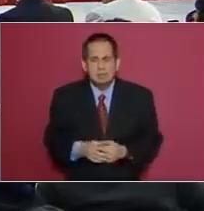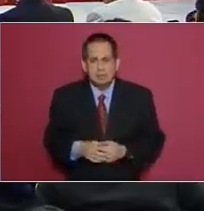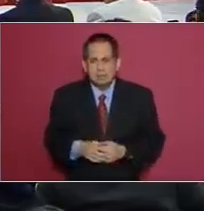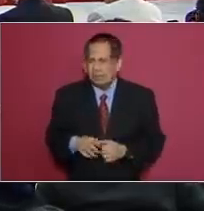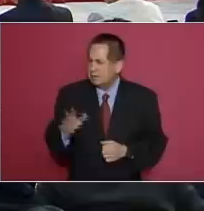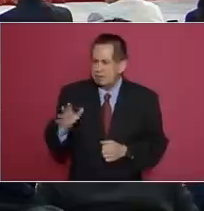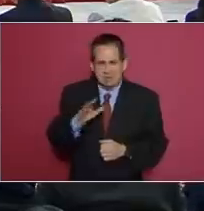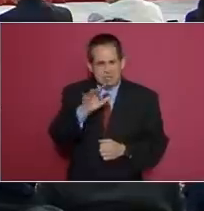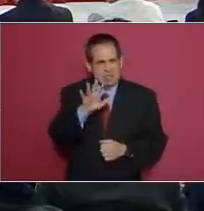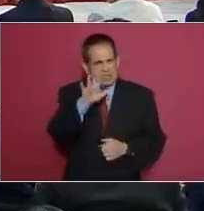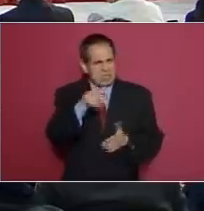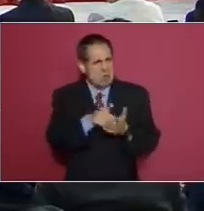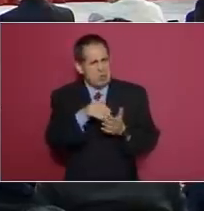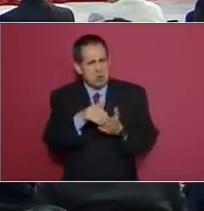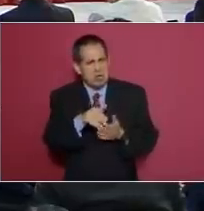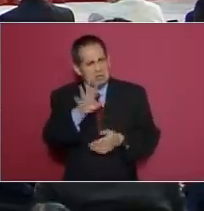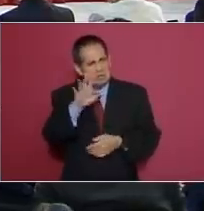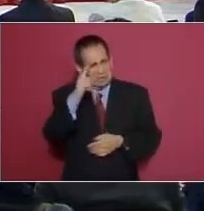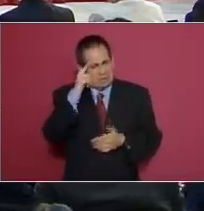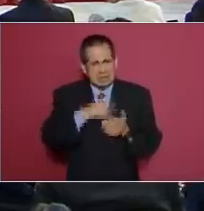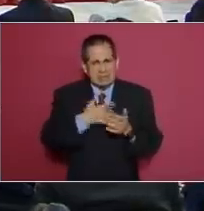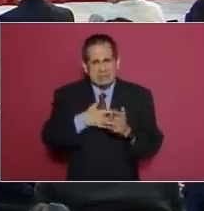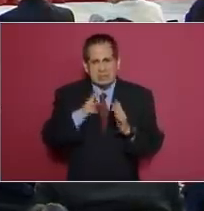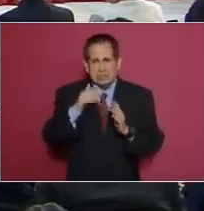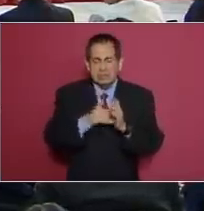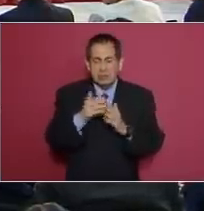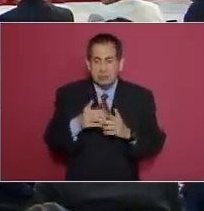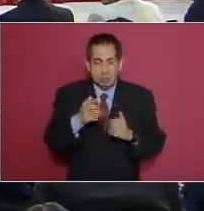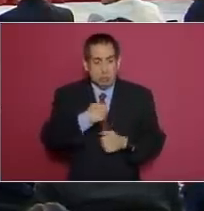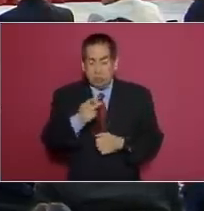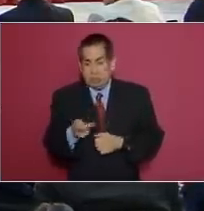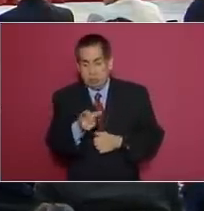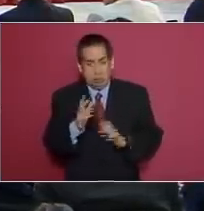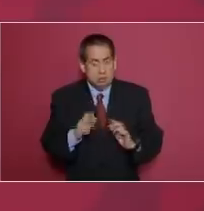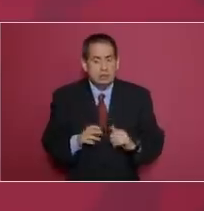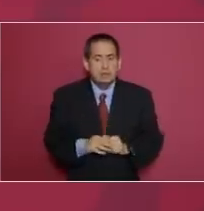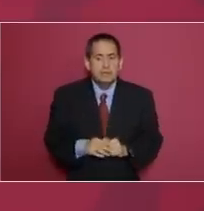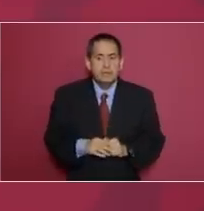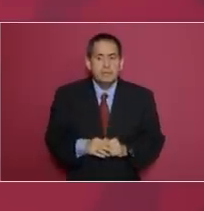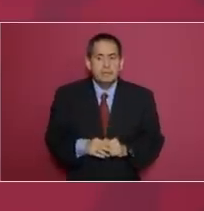5 millones. Sí, es que por eso pregunto,